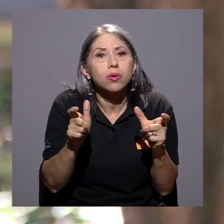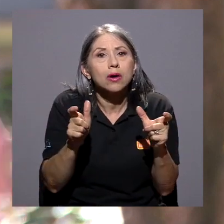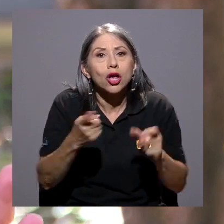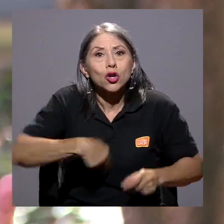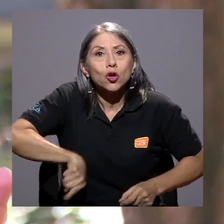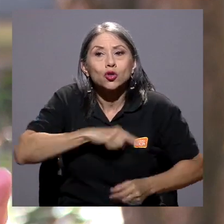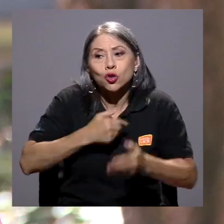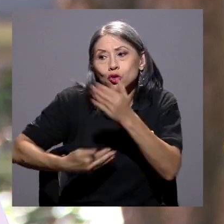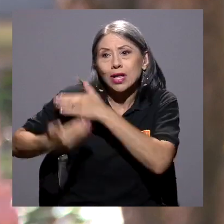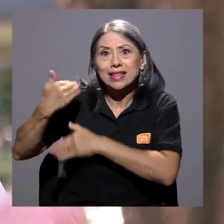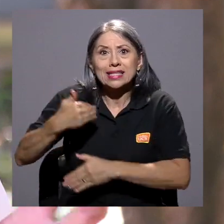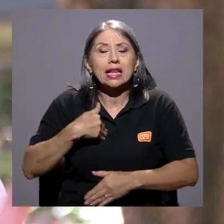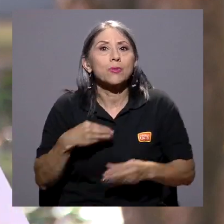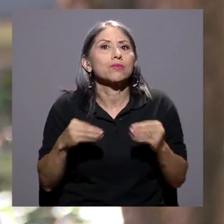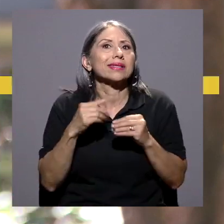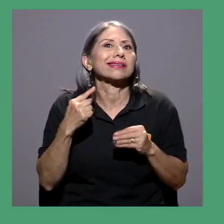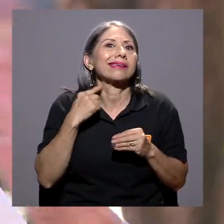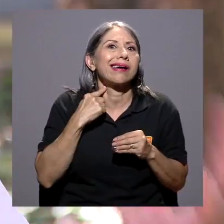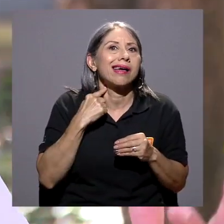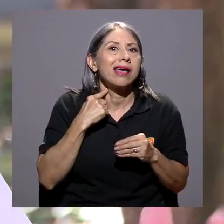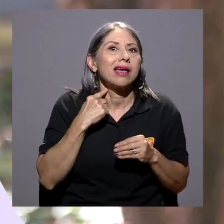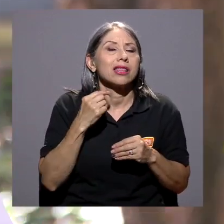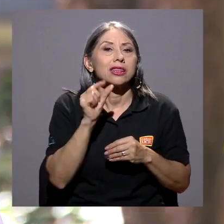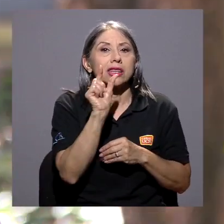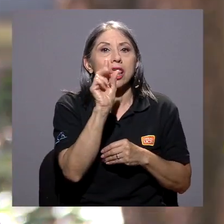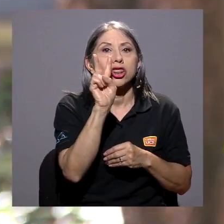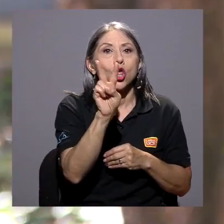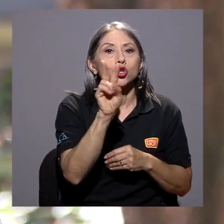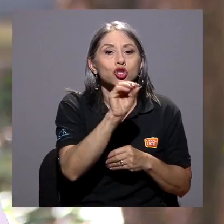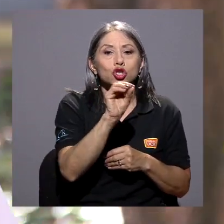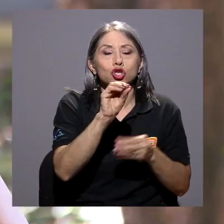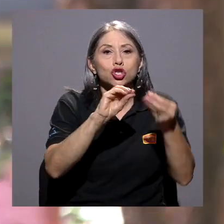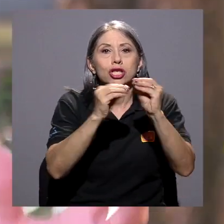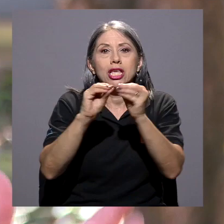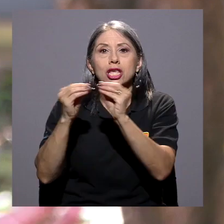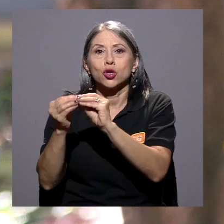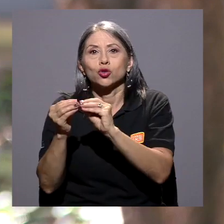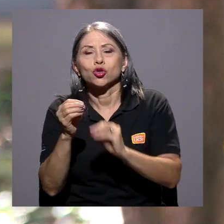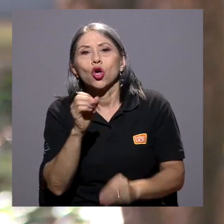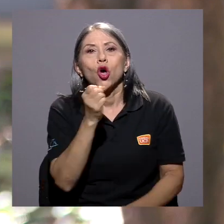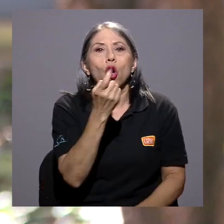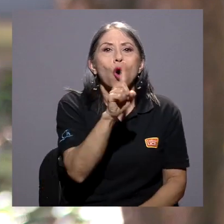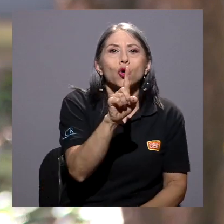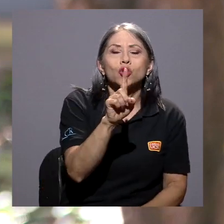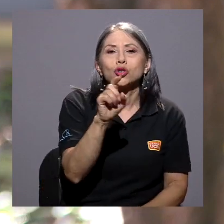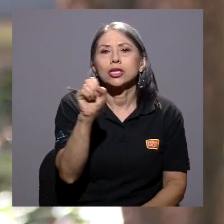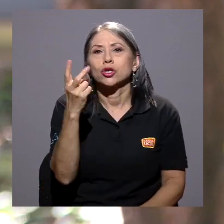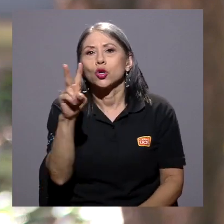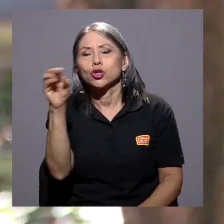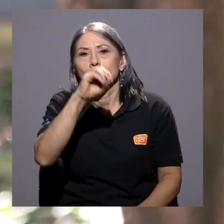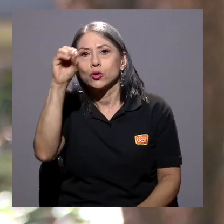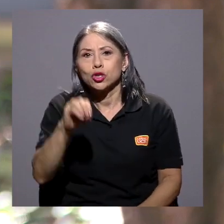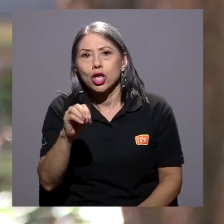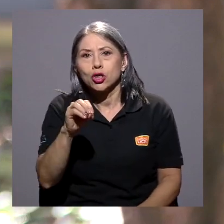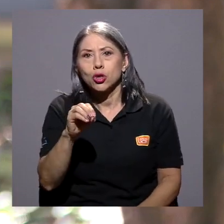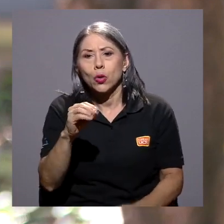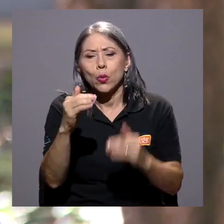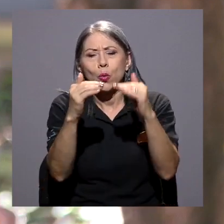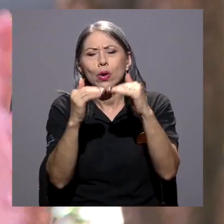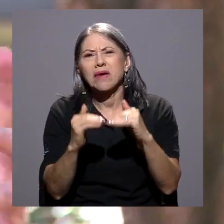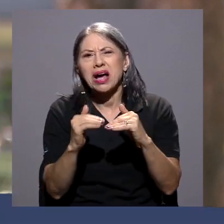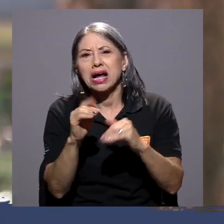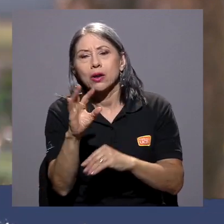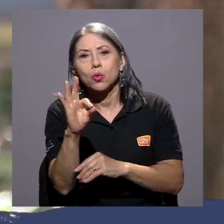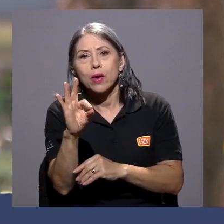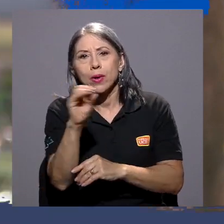teníamos inflaciones de 2 dígitos, inflaciones del 10%, el 11%, una inflación baja era del 9%, y eso hizo que el país generara un